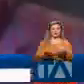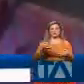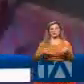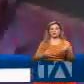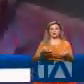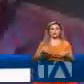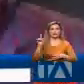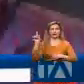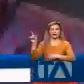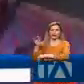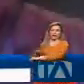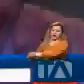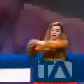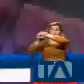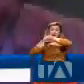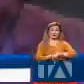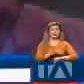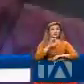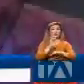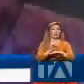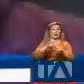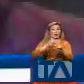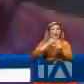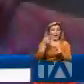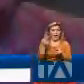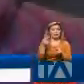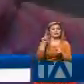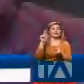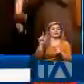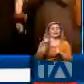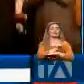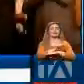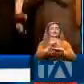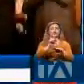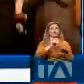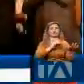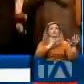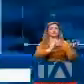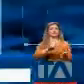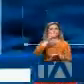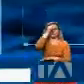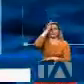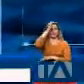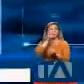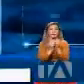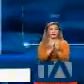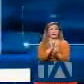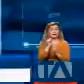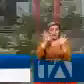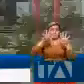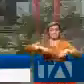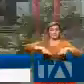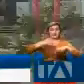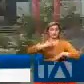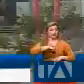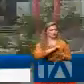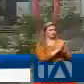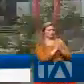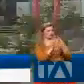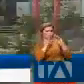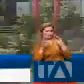jurídica para la extradición de Pablo Romero, el ex titular de la Secretaría de Inteligencia. 10 meses han pasado y España ya negó la apelación